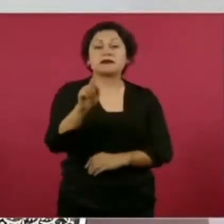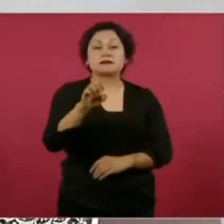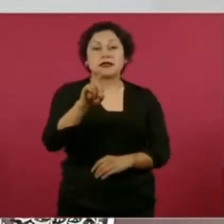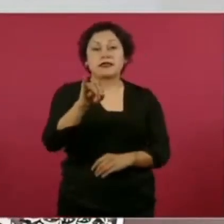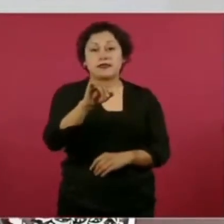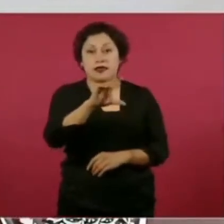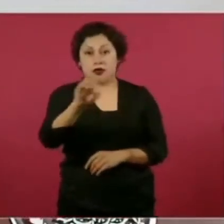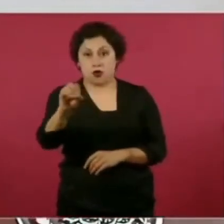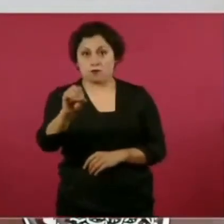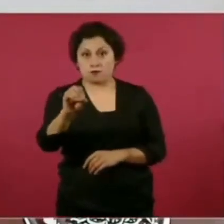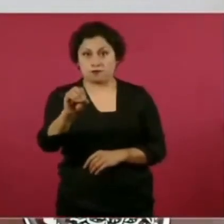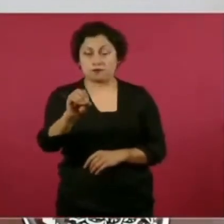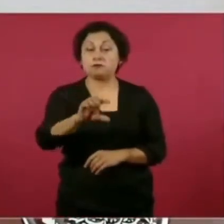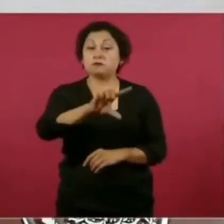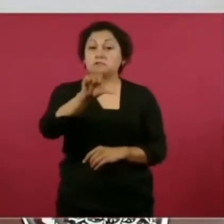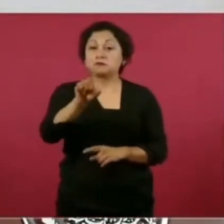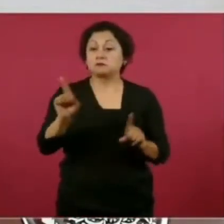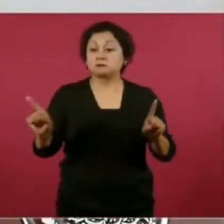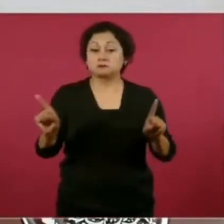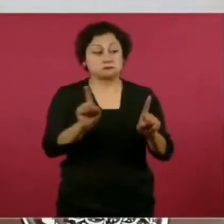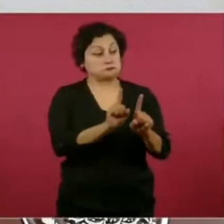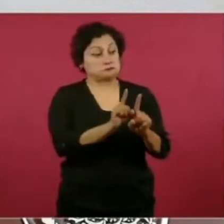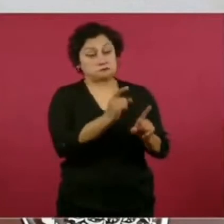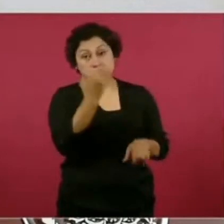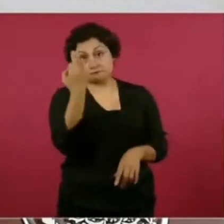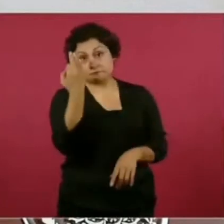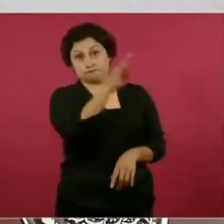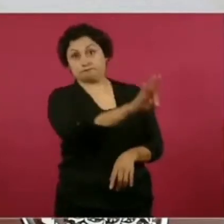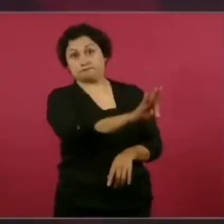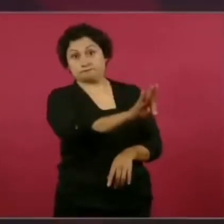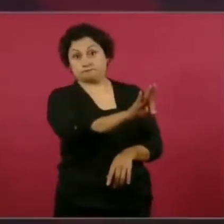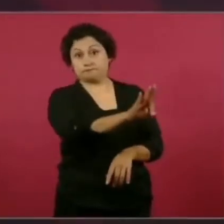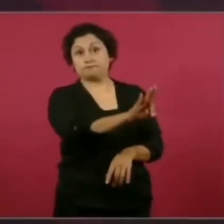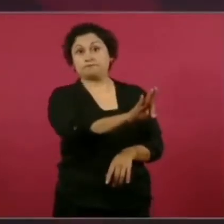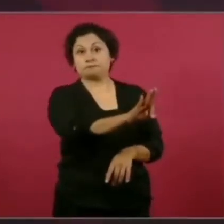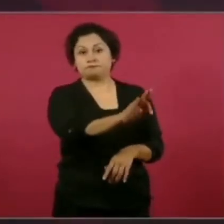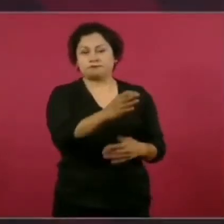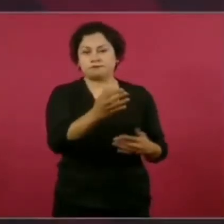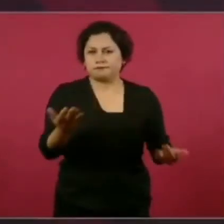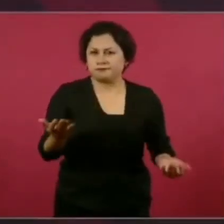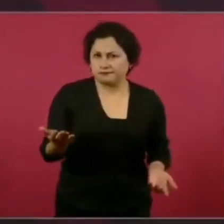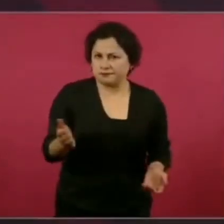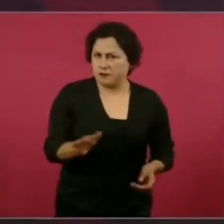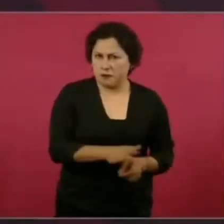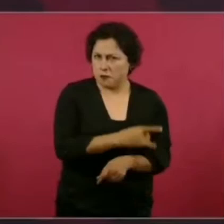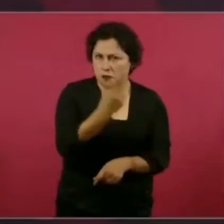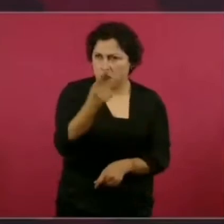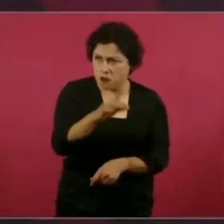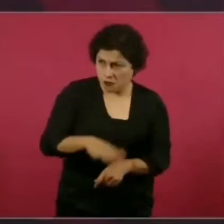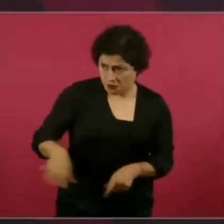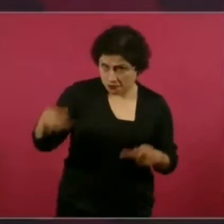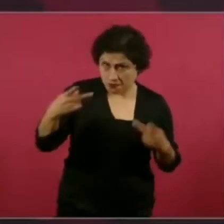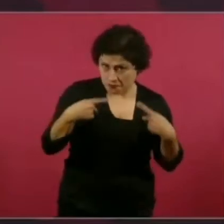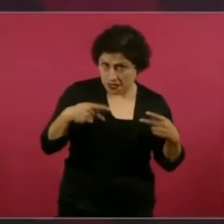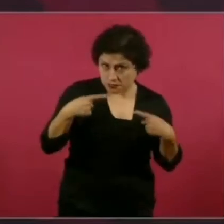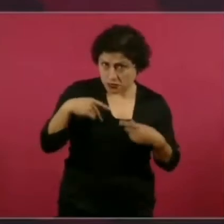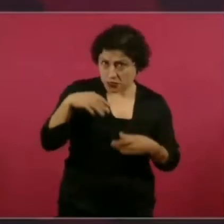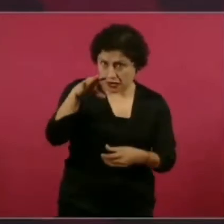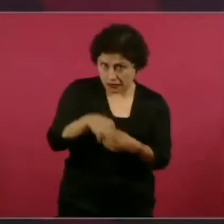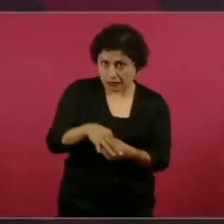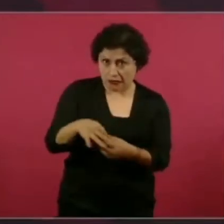lo eligió el pueblo, que lo pone de